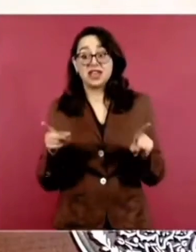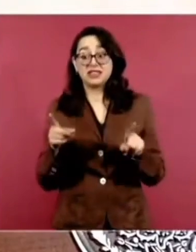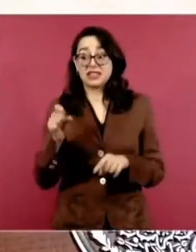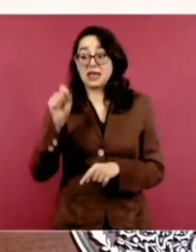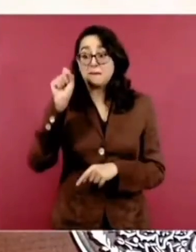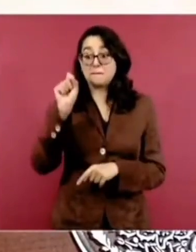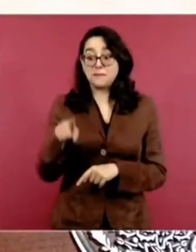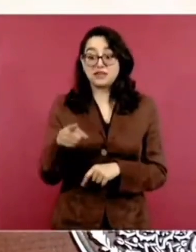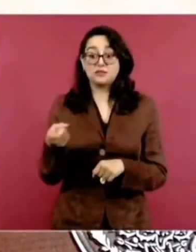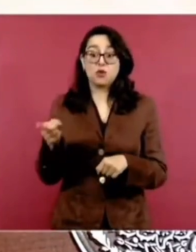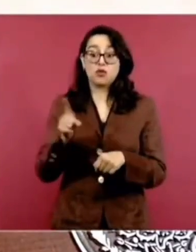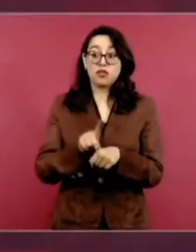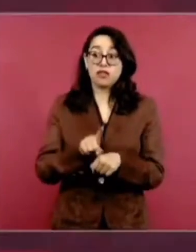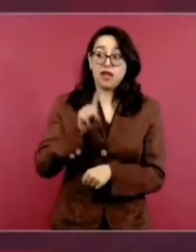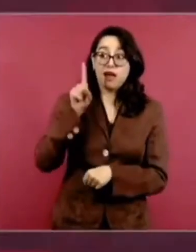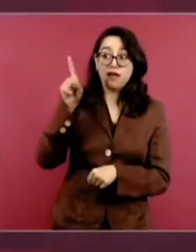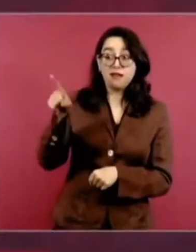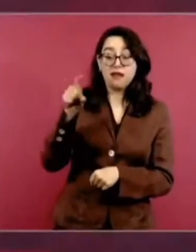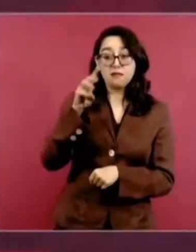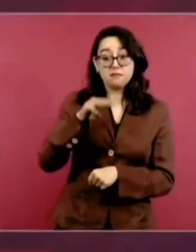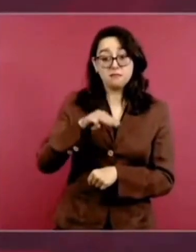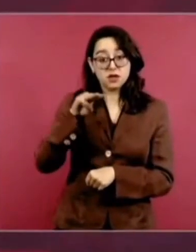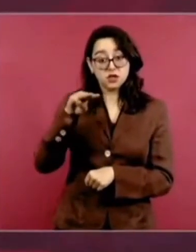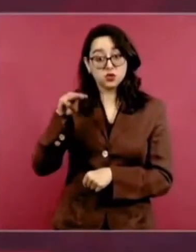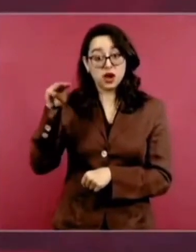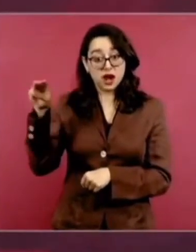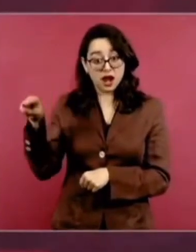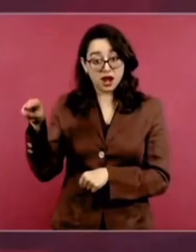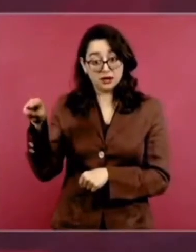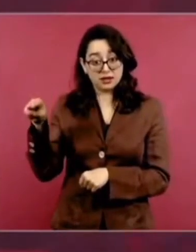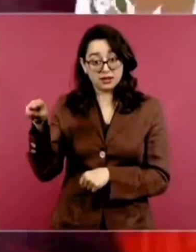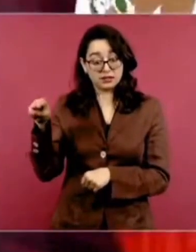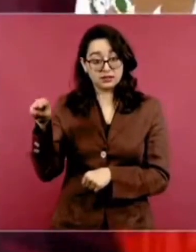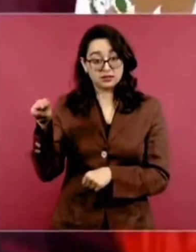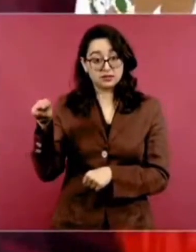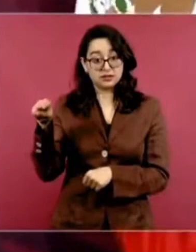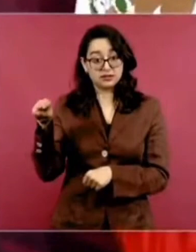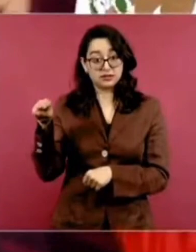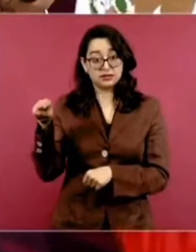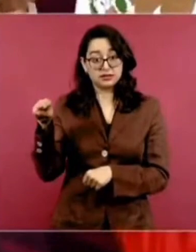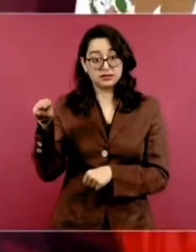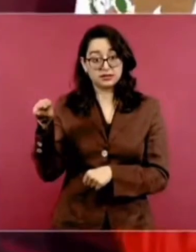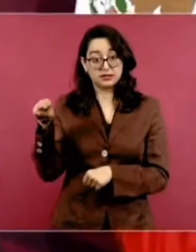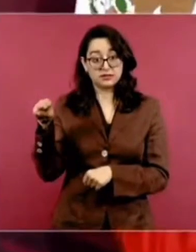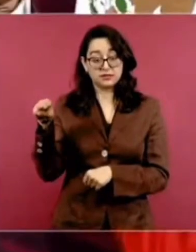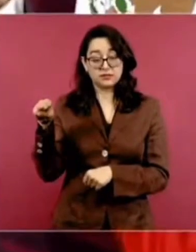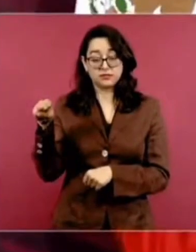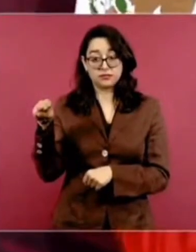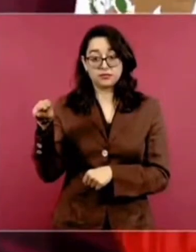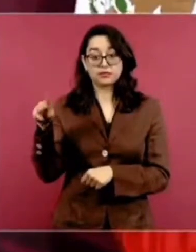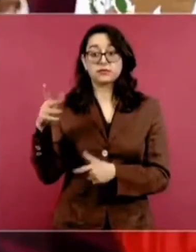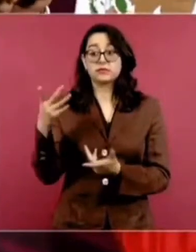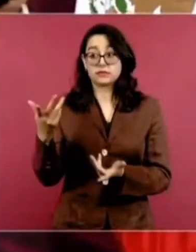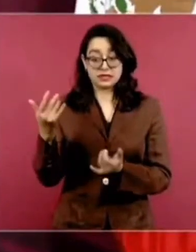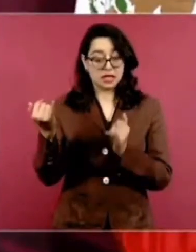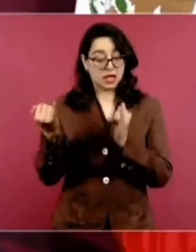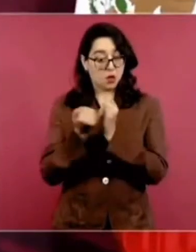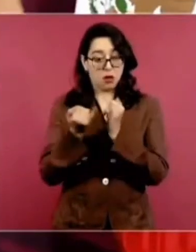día en Michoacán. que hubo elección para